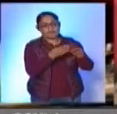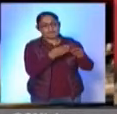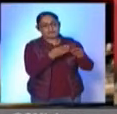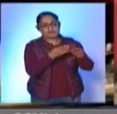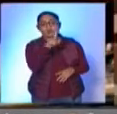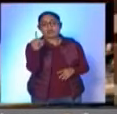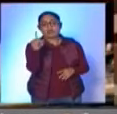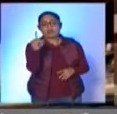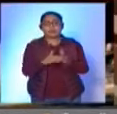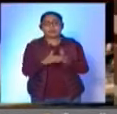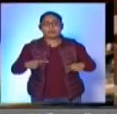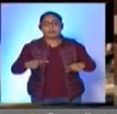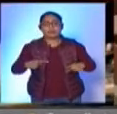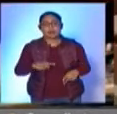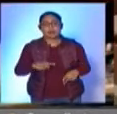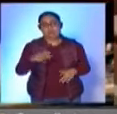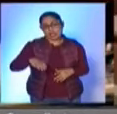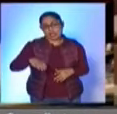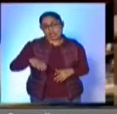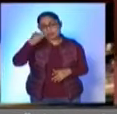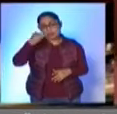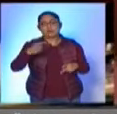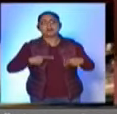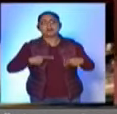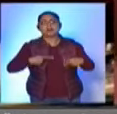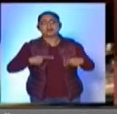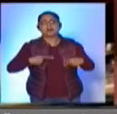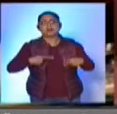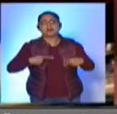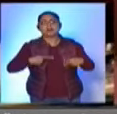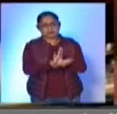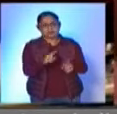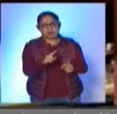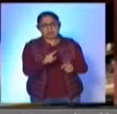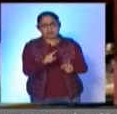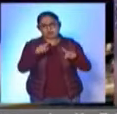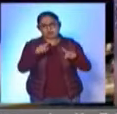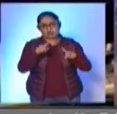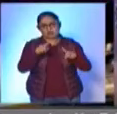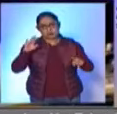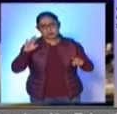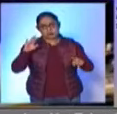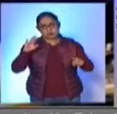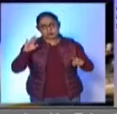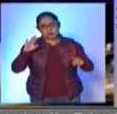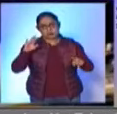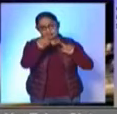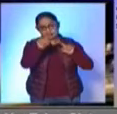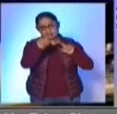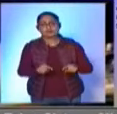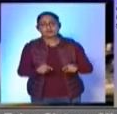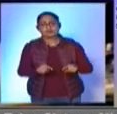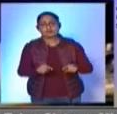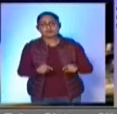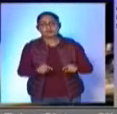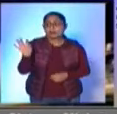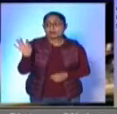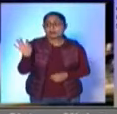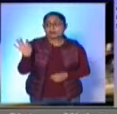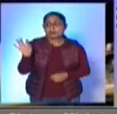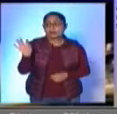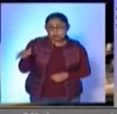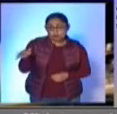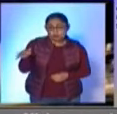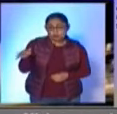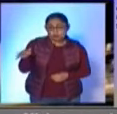adultos mayores y personas con discapacidad en las diferentes regiones del estado de Michoacán. Y si usted busca empleo, aquí